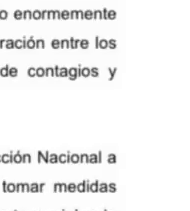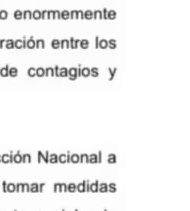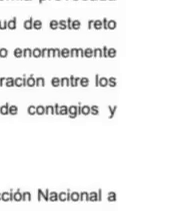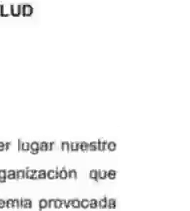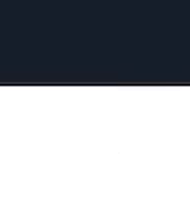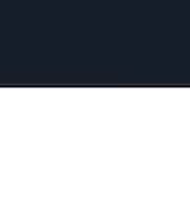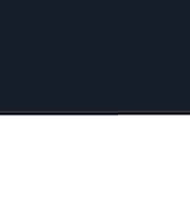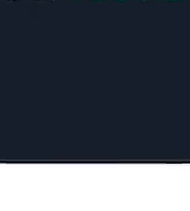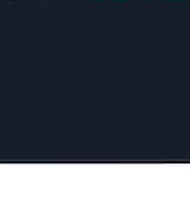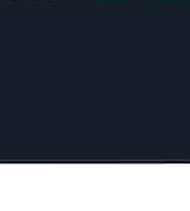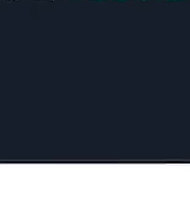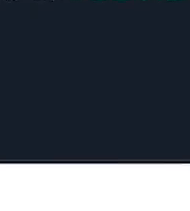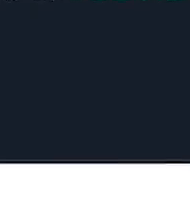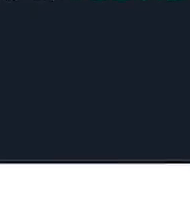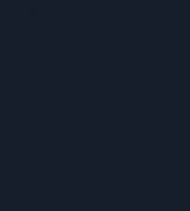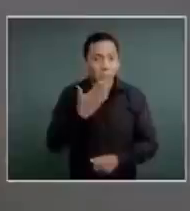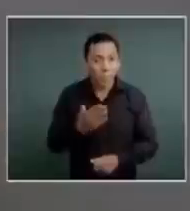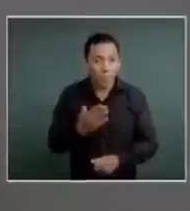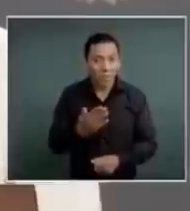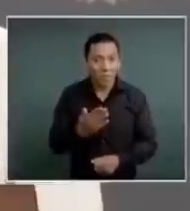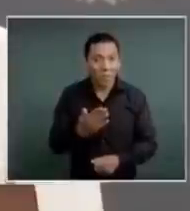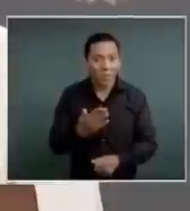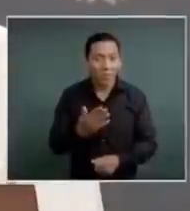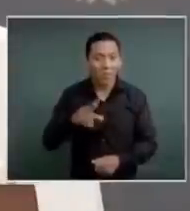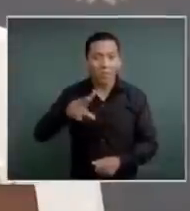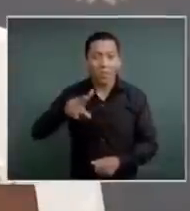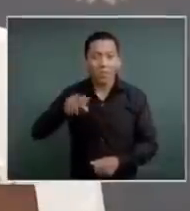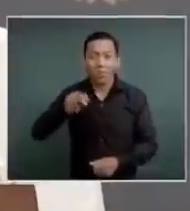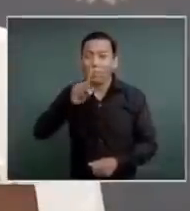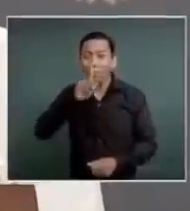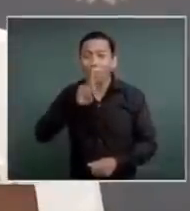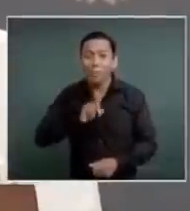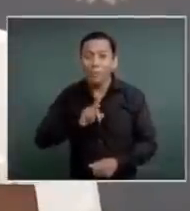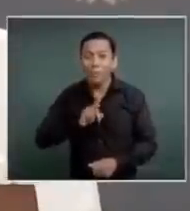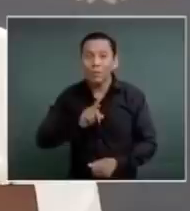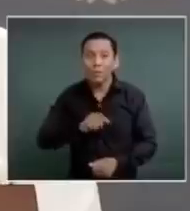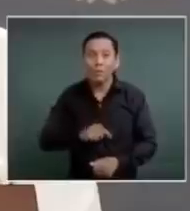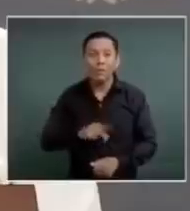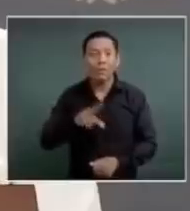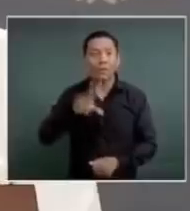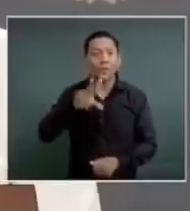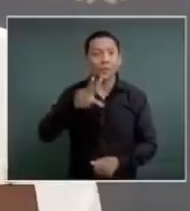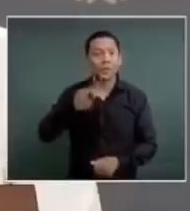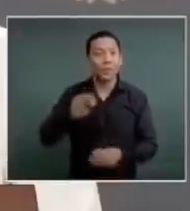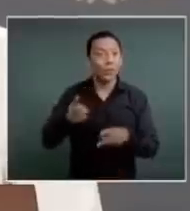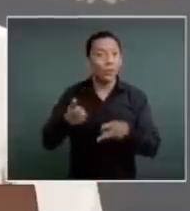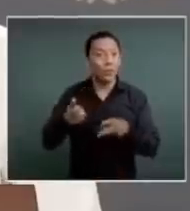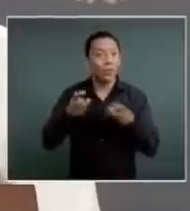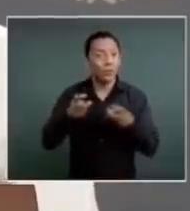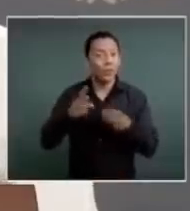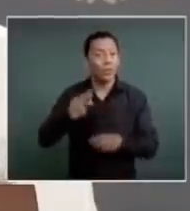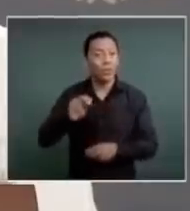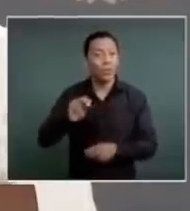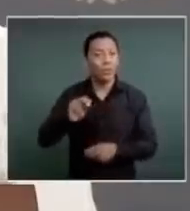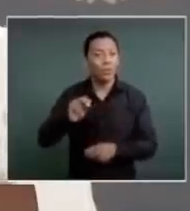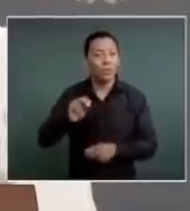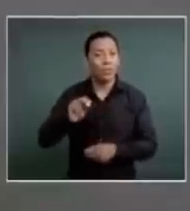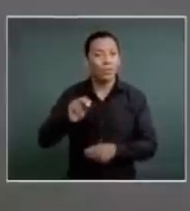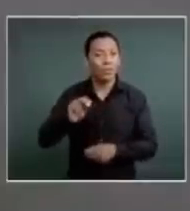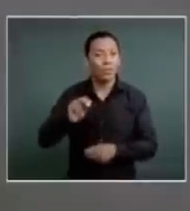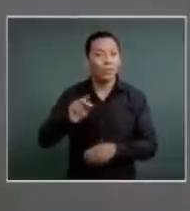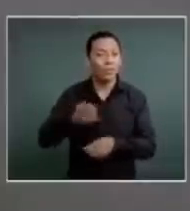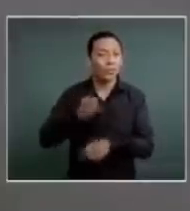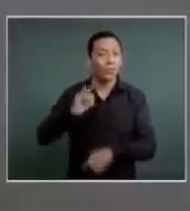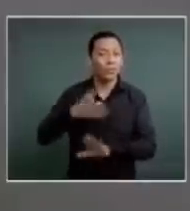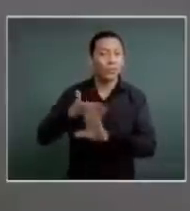está mejor otra persona bla bla bla y así están es más hoy el presidente comentó qué